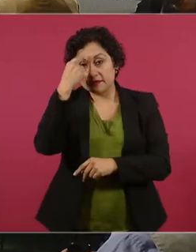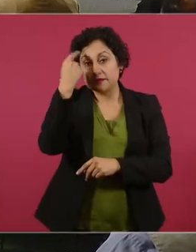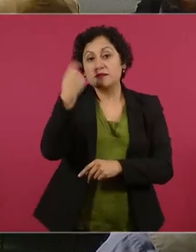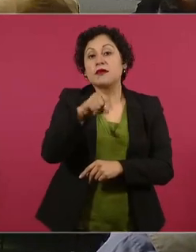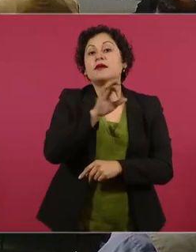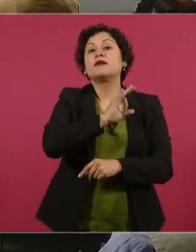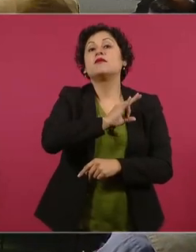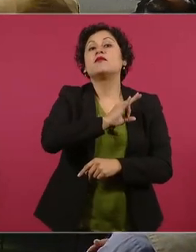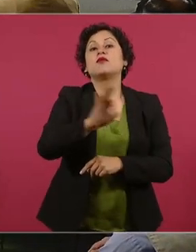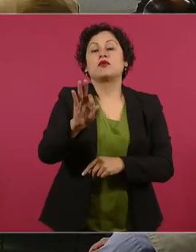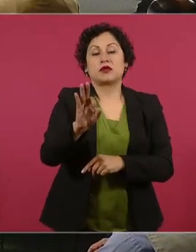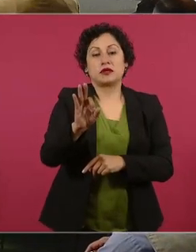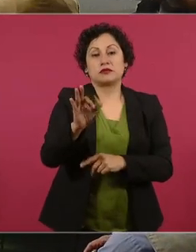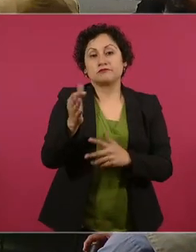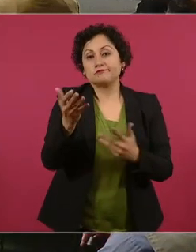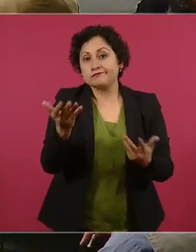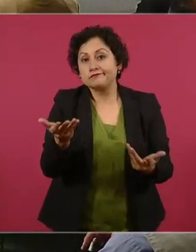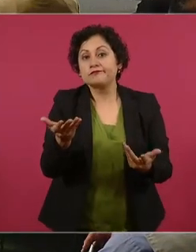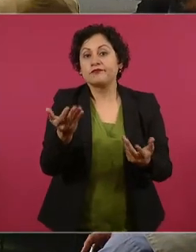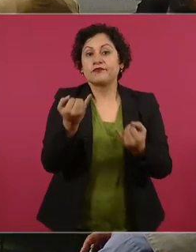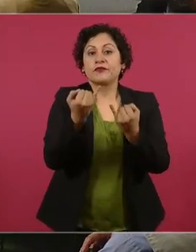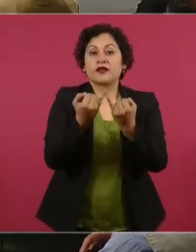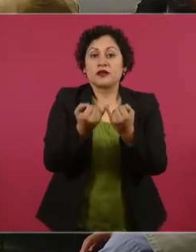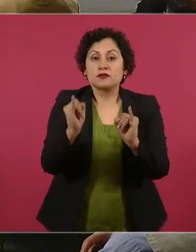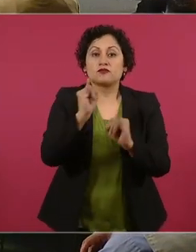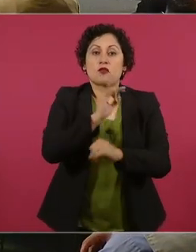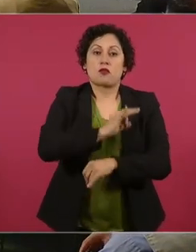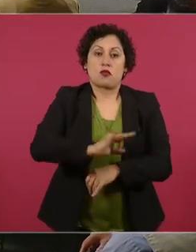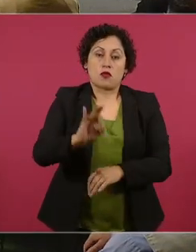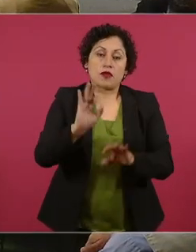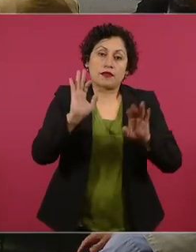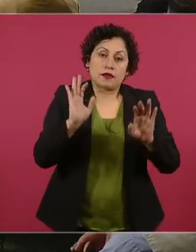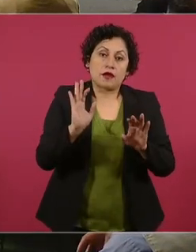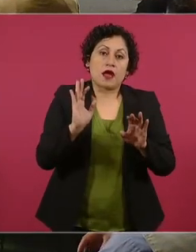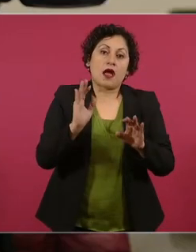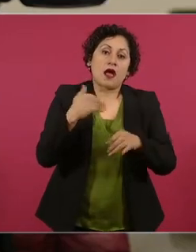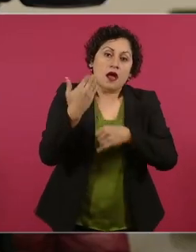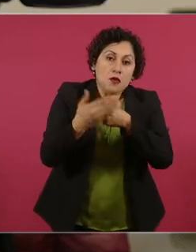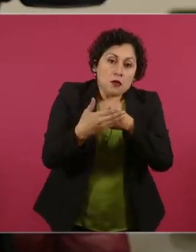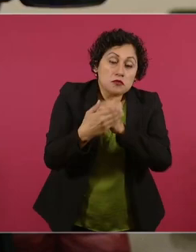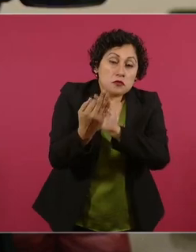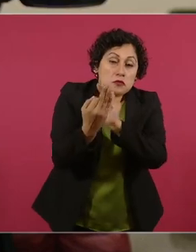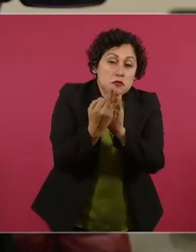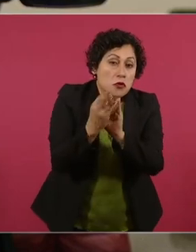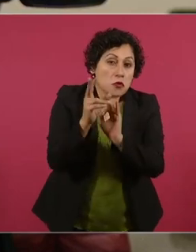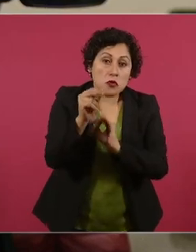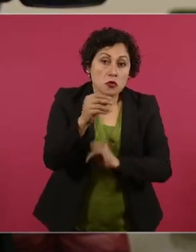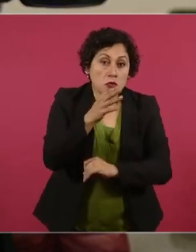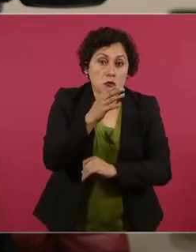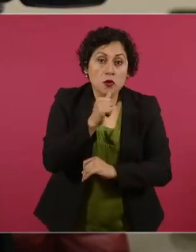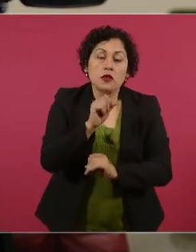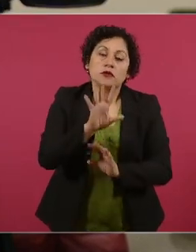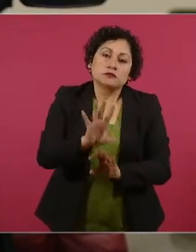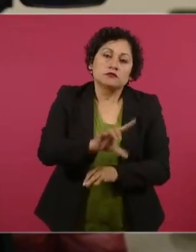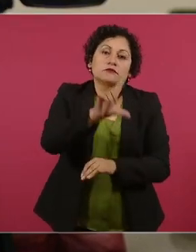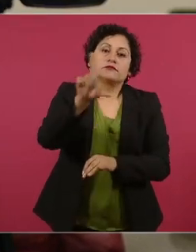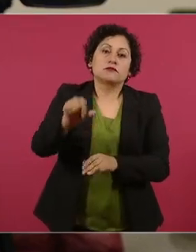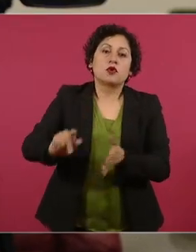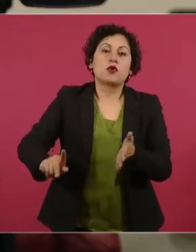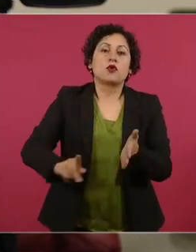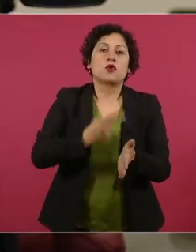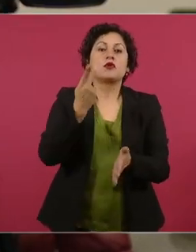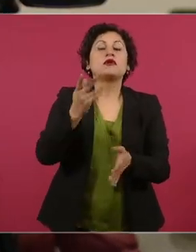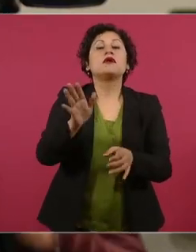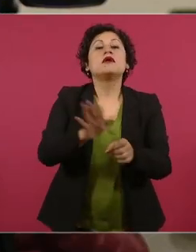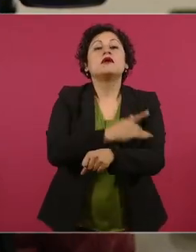bueno, proceder al tema de la inauguración, si no en esta ocasión, bueno, probablemente en alguna otra. Lo que preocupa es que, bueno, como se viene la veda